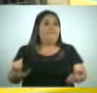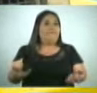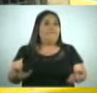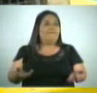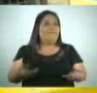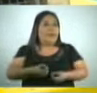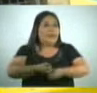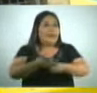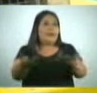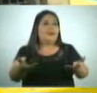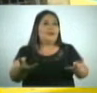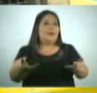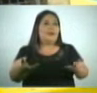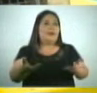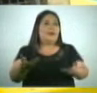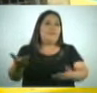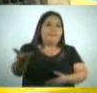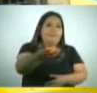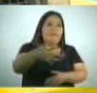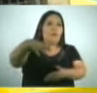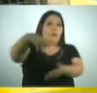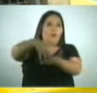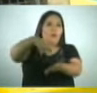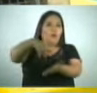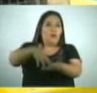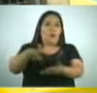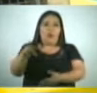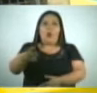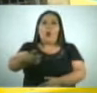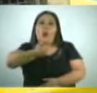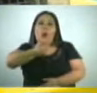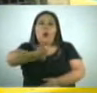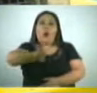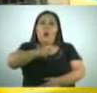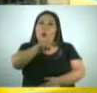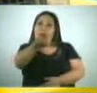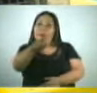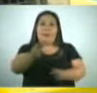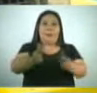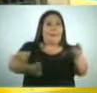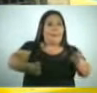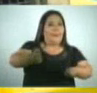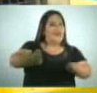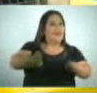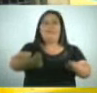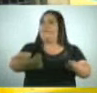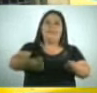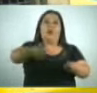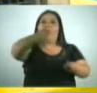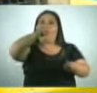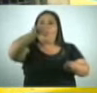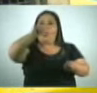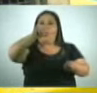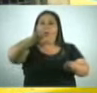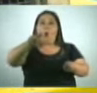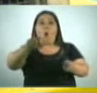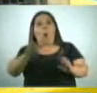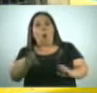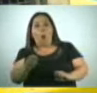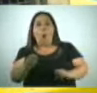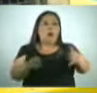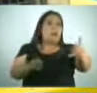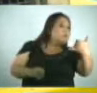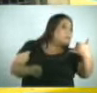hablarle a nuestro pueblo, por medio de ustedes, que si va a manejar, que no tome, que no vaya con el